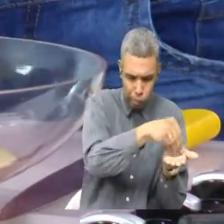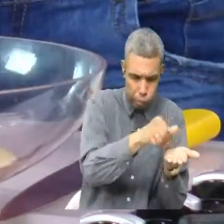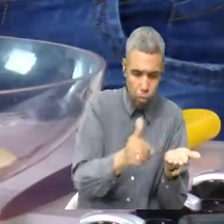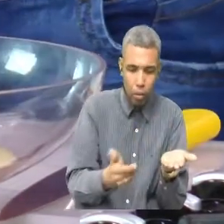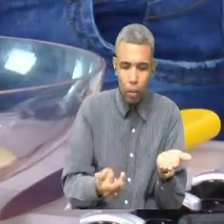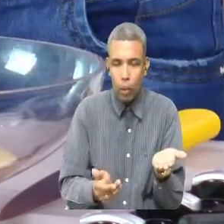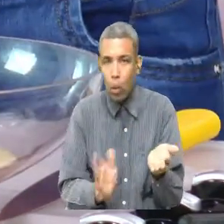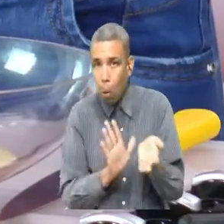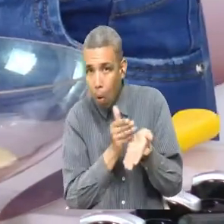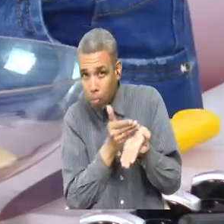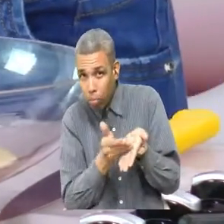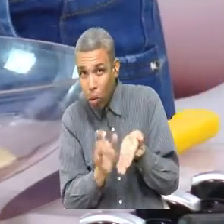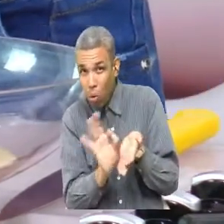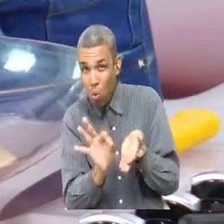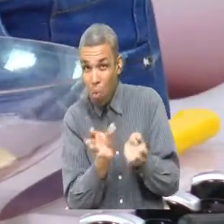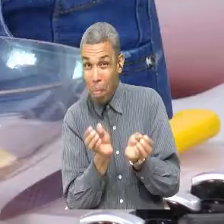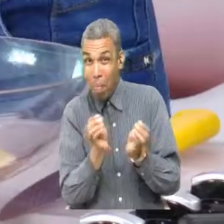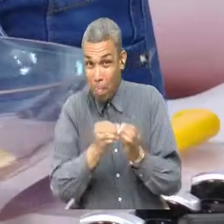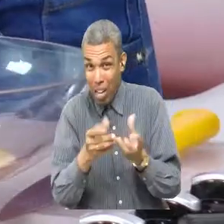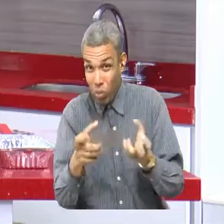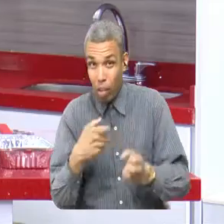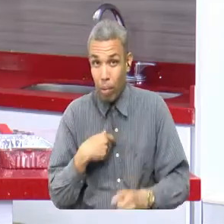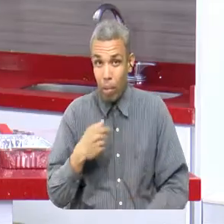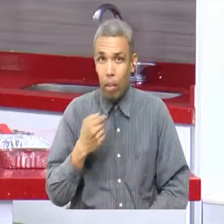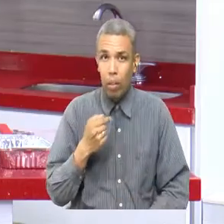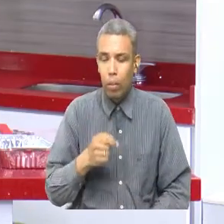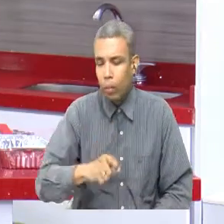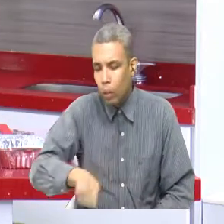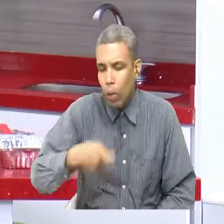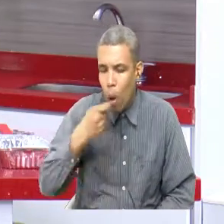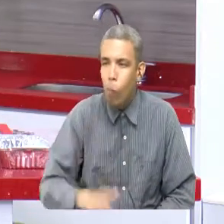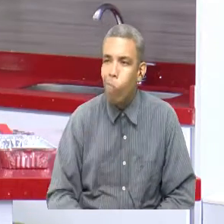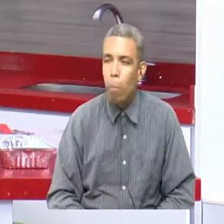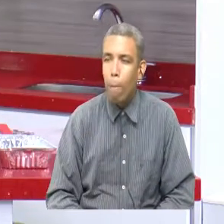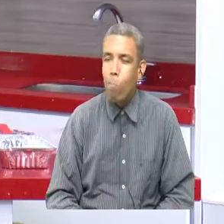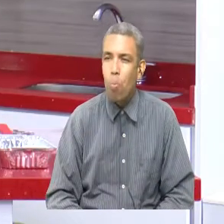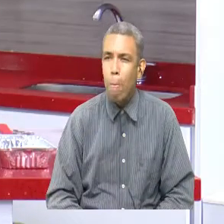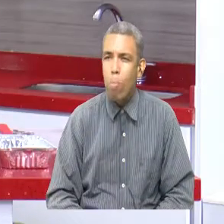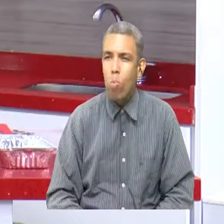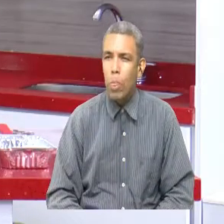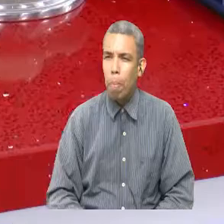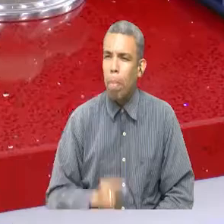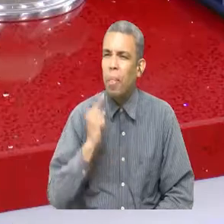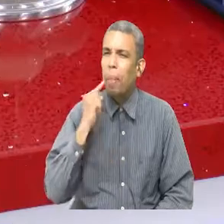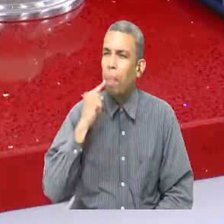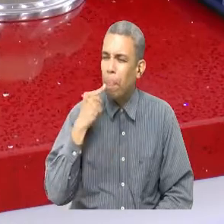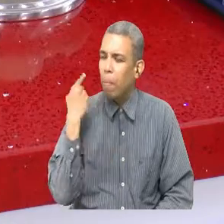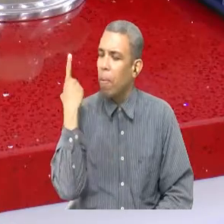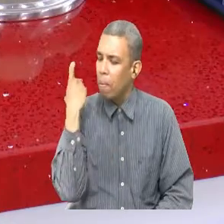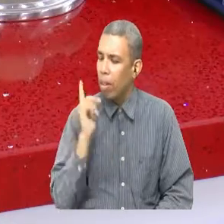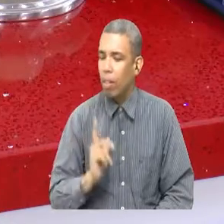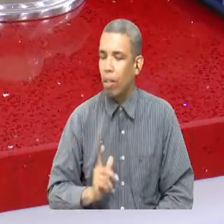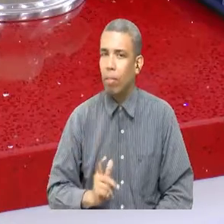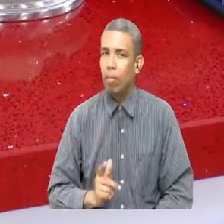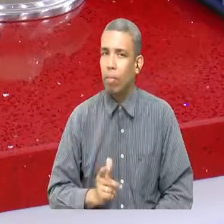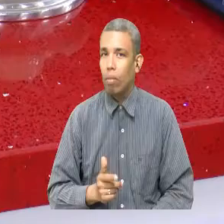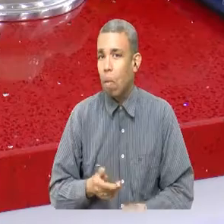acidez o darle más acidez, pues con mucho gusto pueden ir adicionando. Si quiere, puedes sacar. Sí,